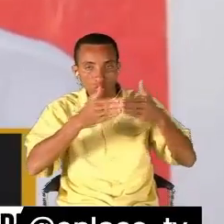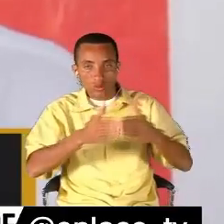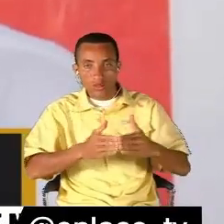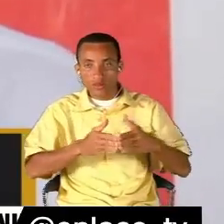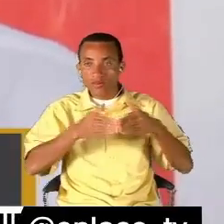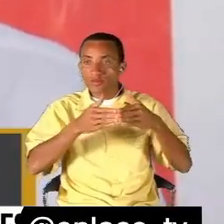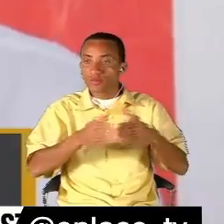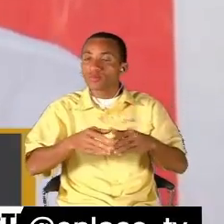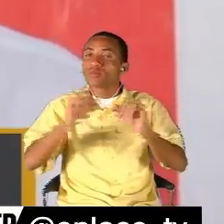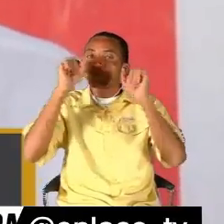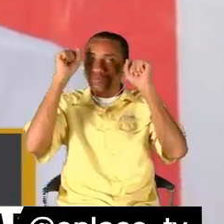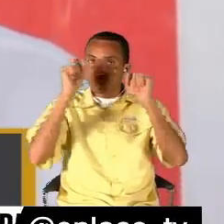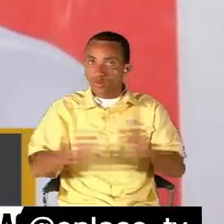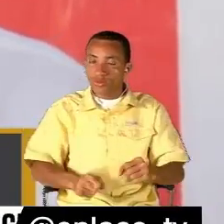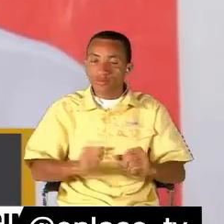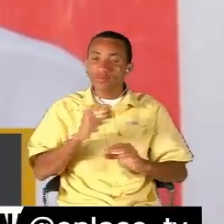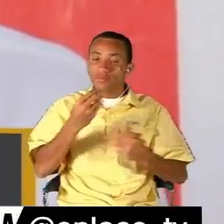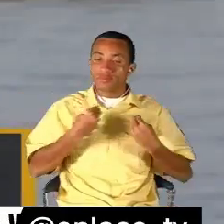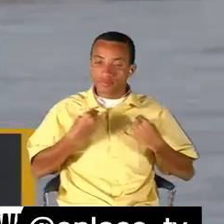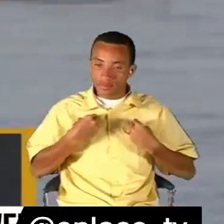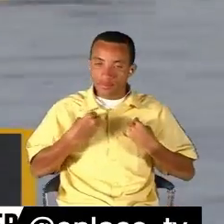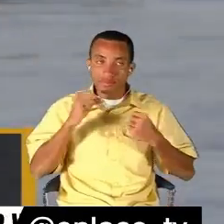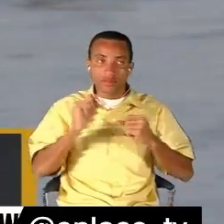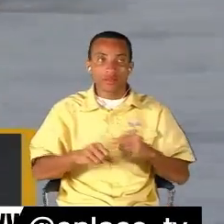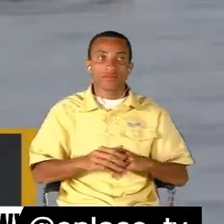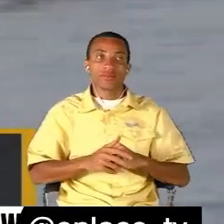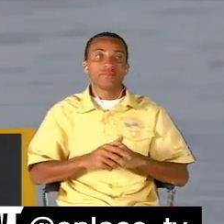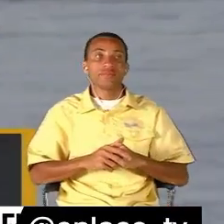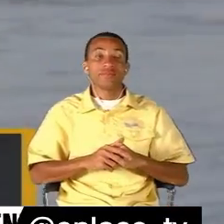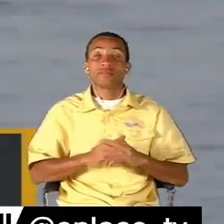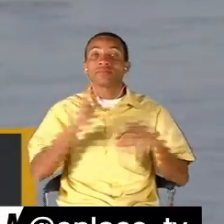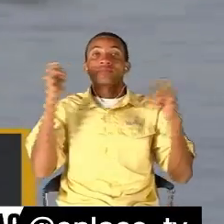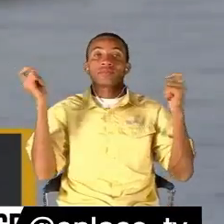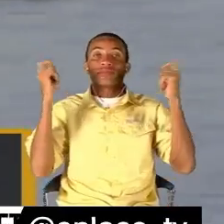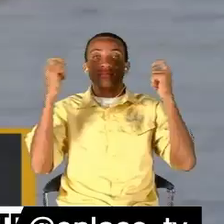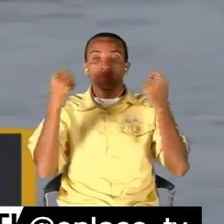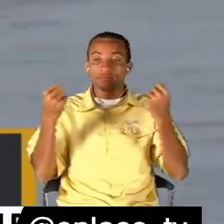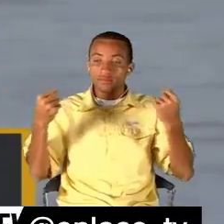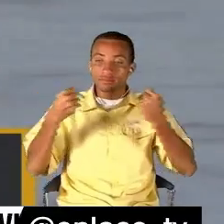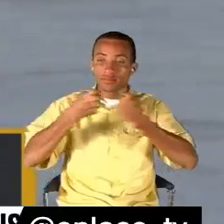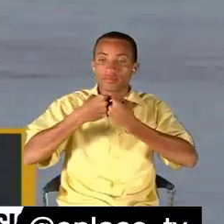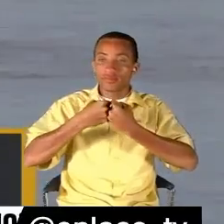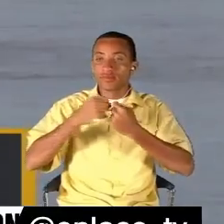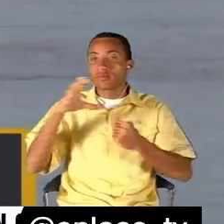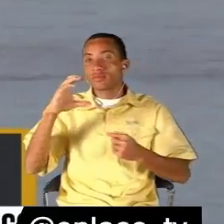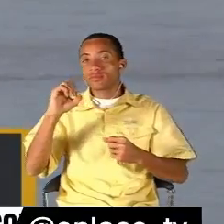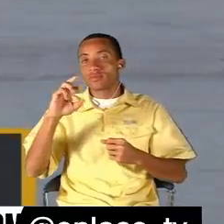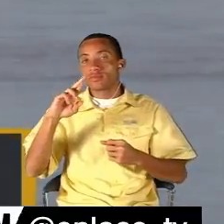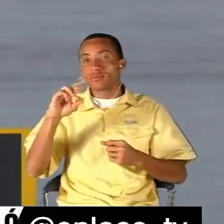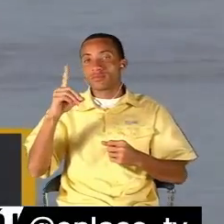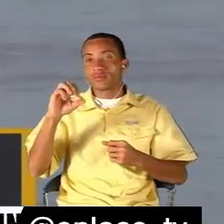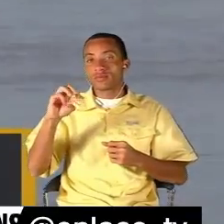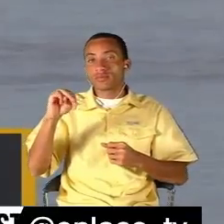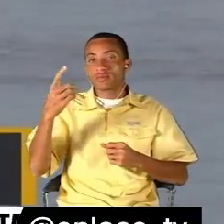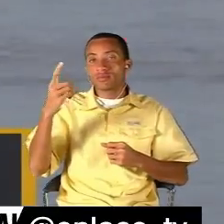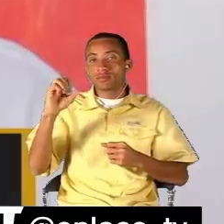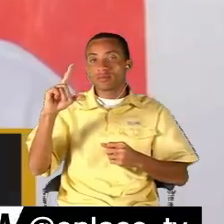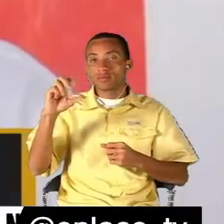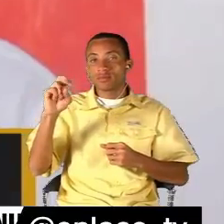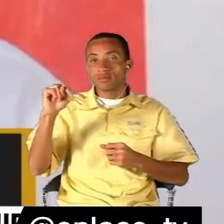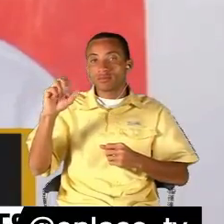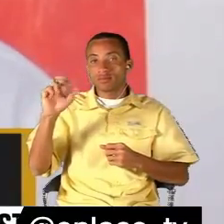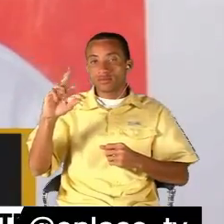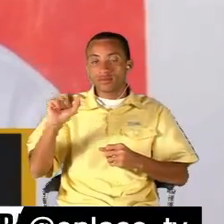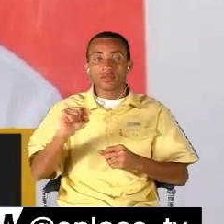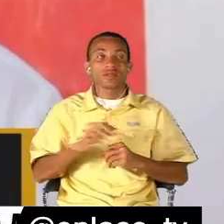segura para vivir en ella y para transitar el río. Esta campaña se adelanta en asocio con Cor Magdalena y busca tener seguridad en el río Magdalena. La seguridad